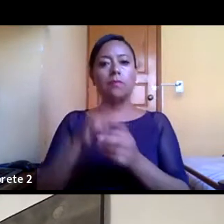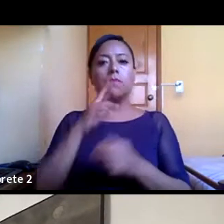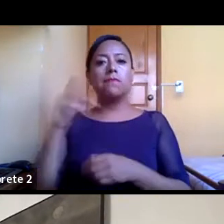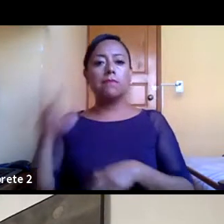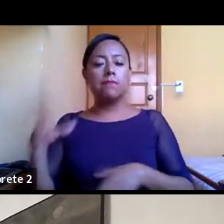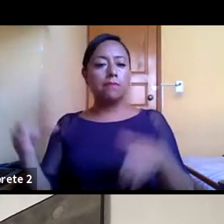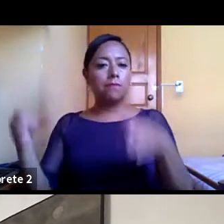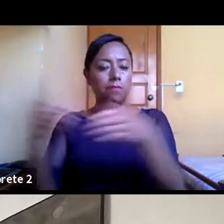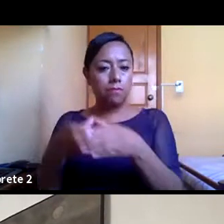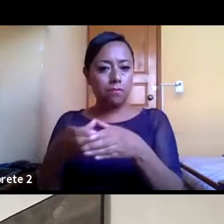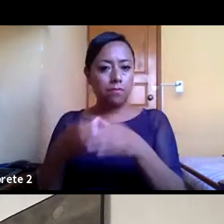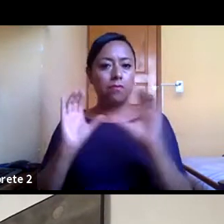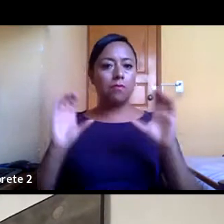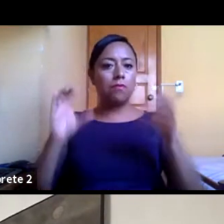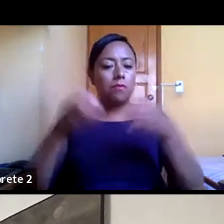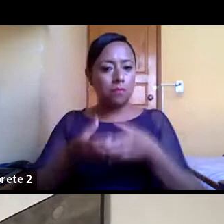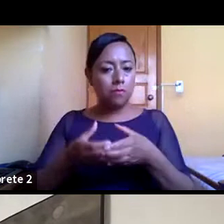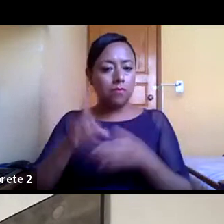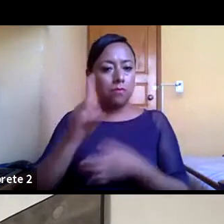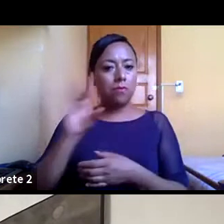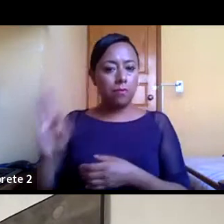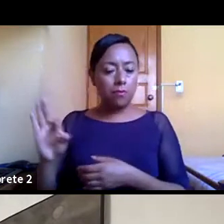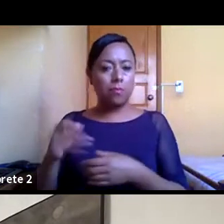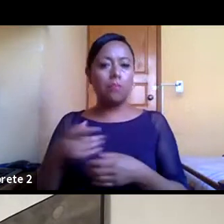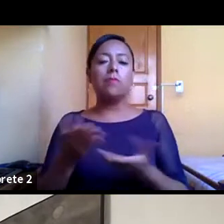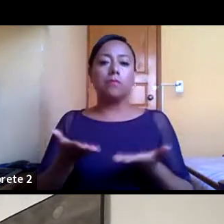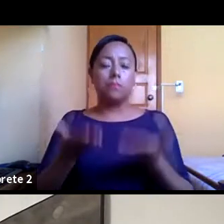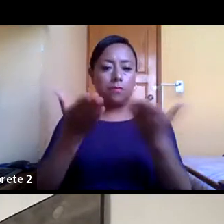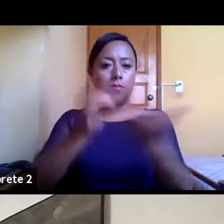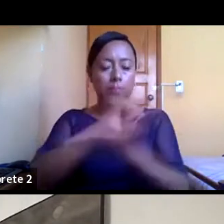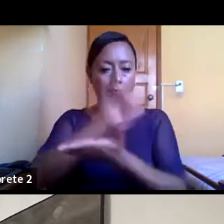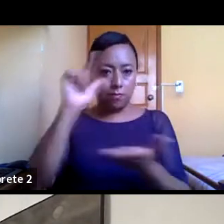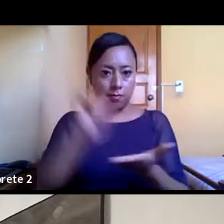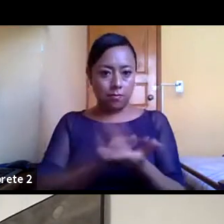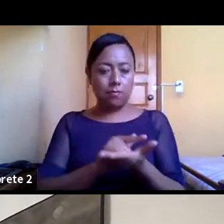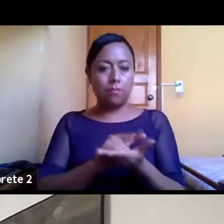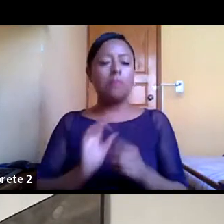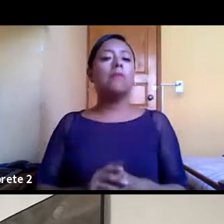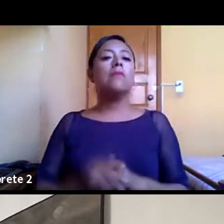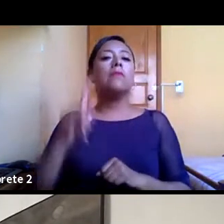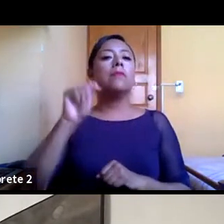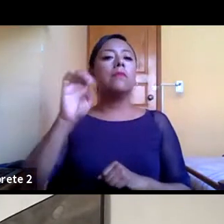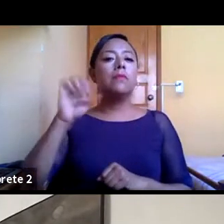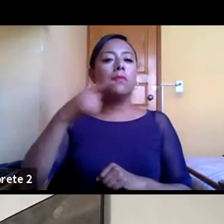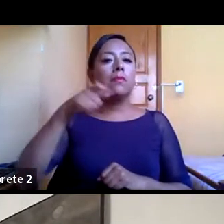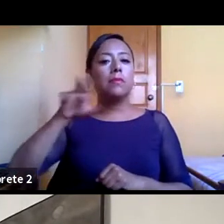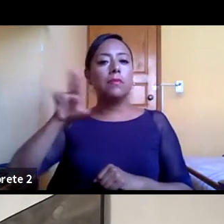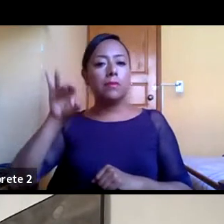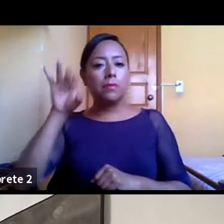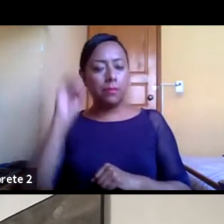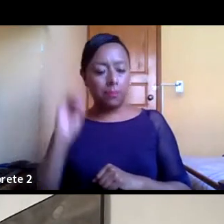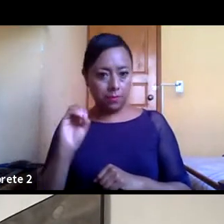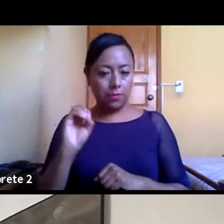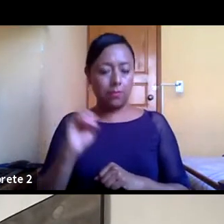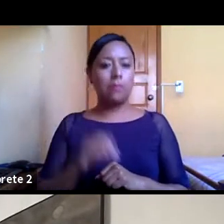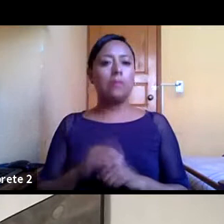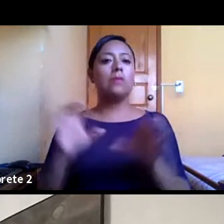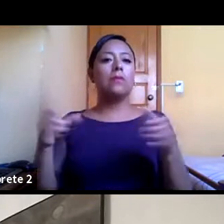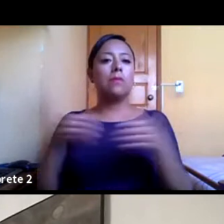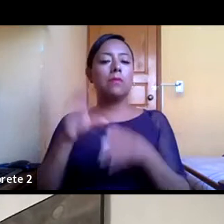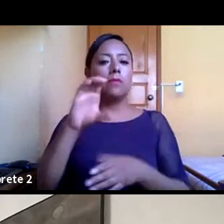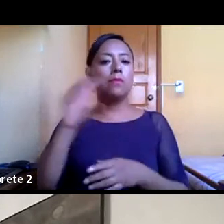Federal y se expide la Ley de Mejoramiento Barrial y Comunitario Tequio Barrio de la Ciudad de México. Adelante, diputada